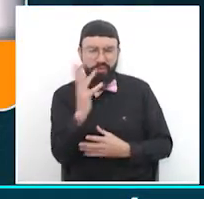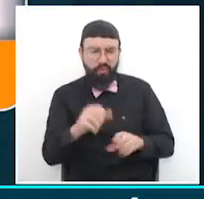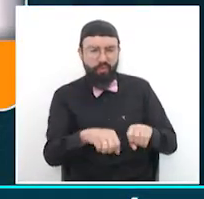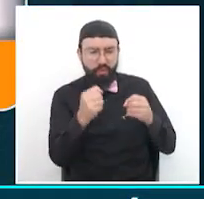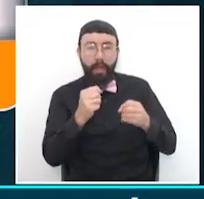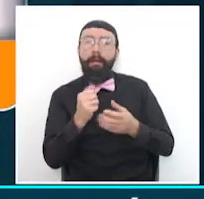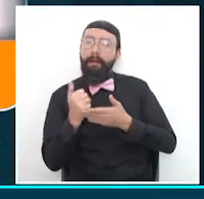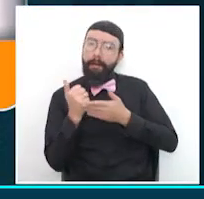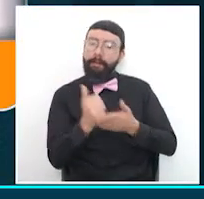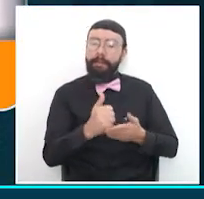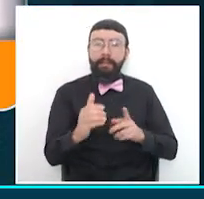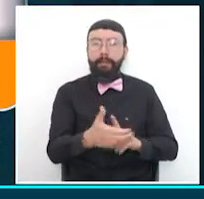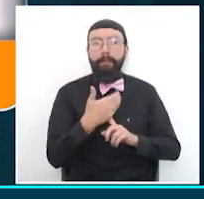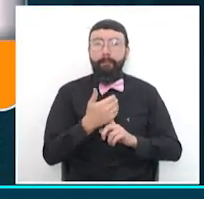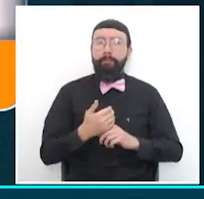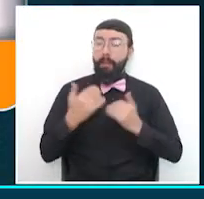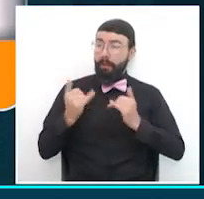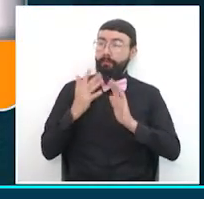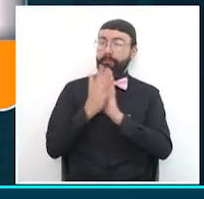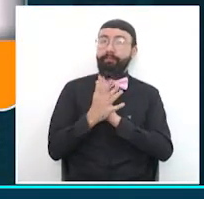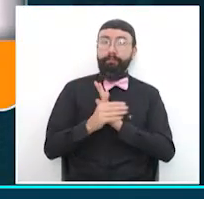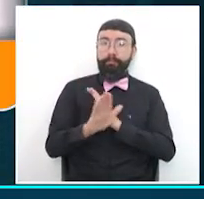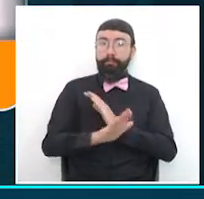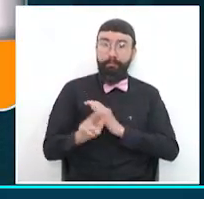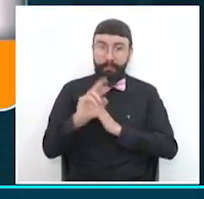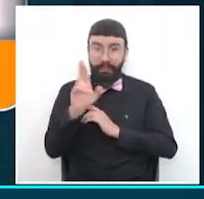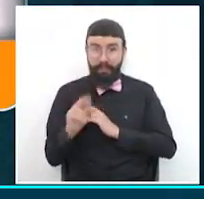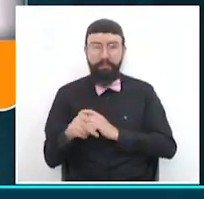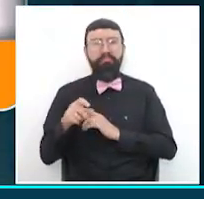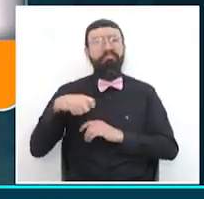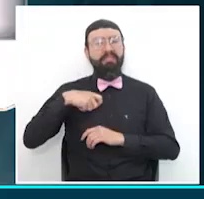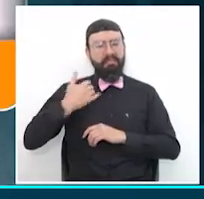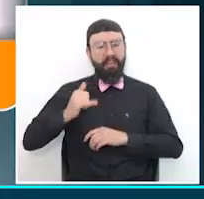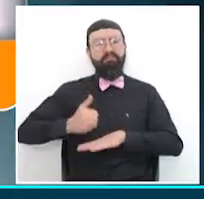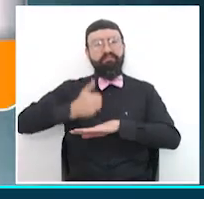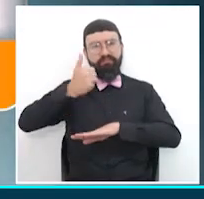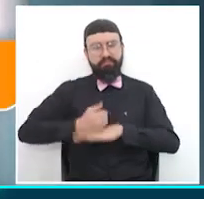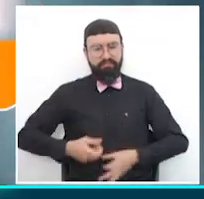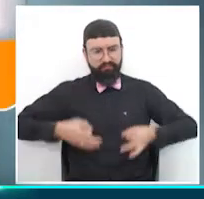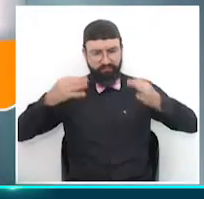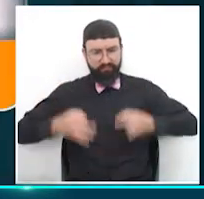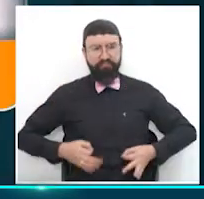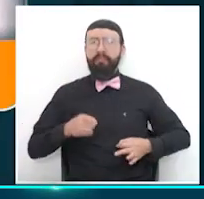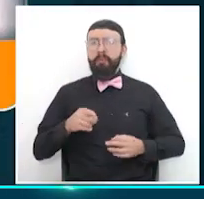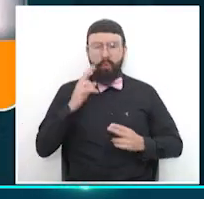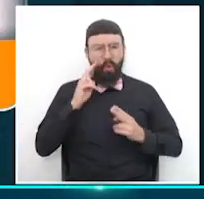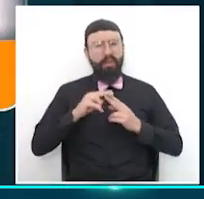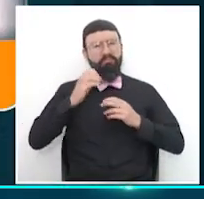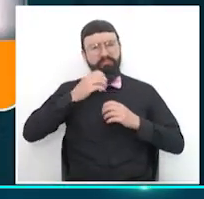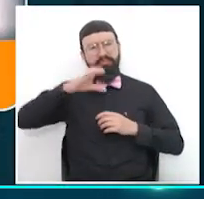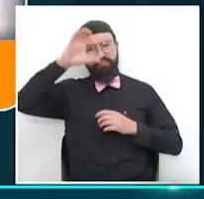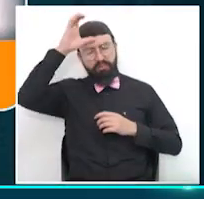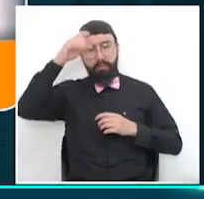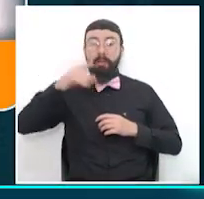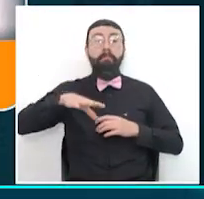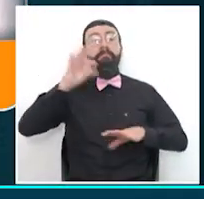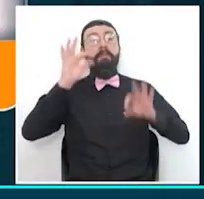podemos decirle a los risaraldenses que en propiedad hay un director con conocimiento, elegido por la